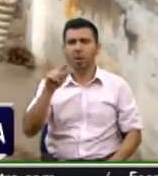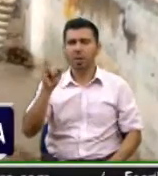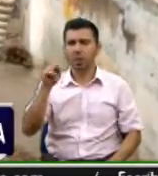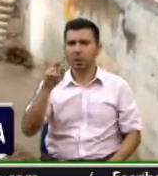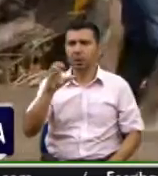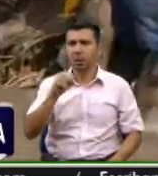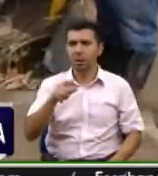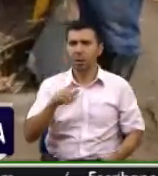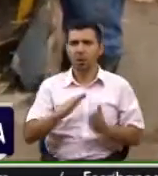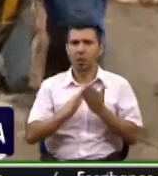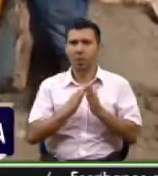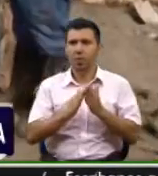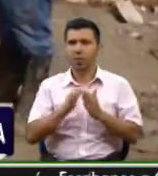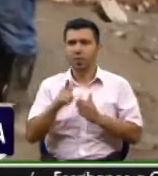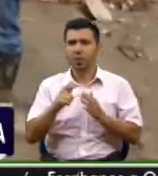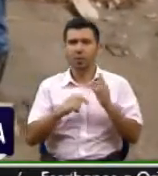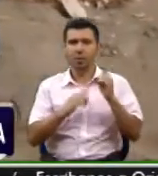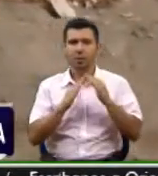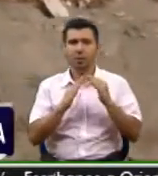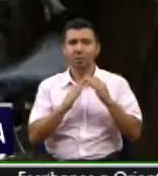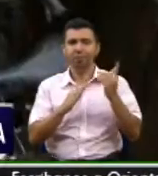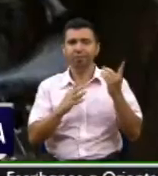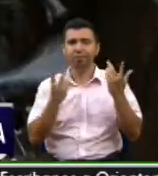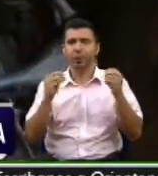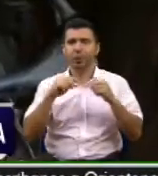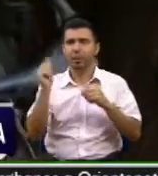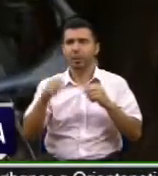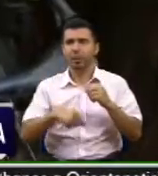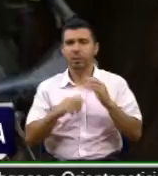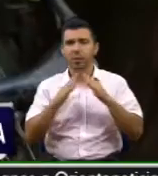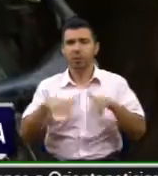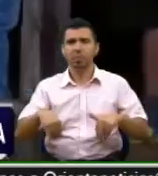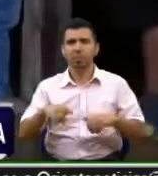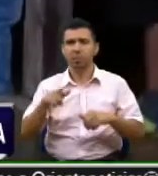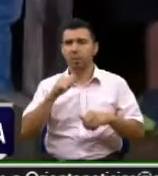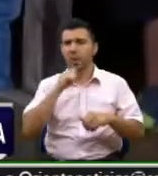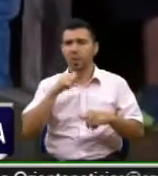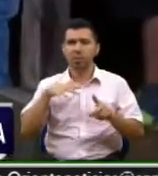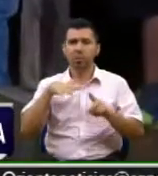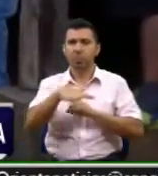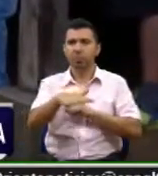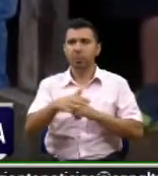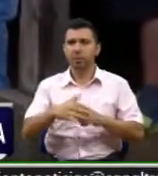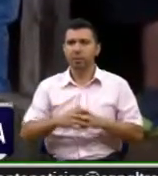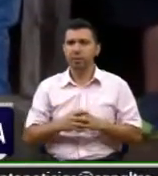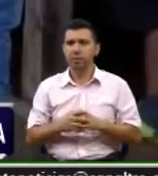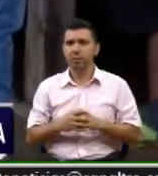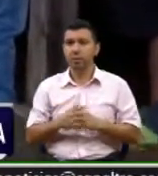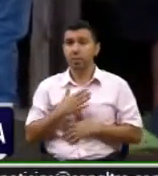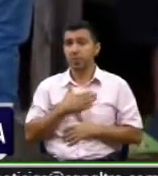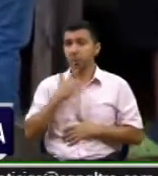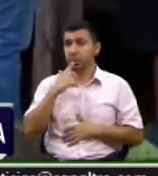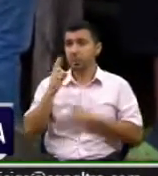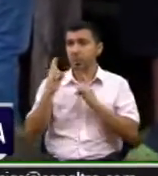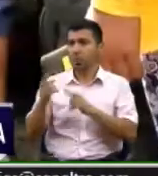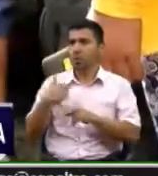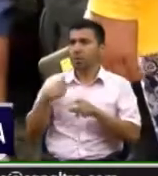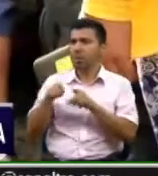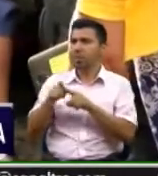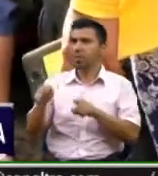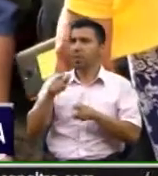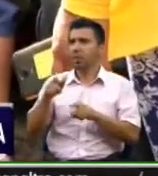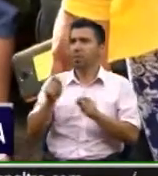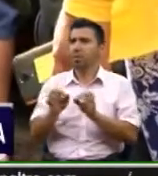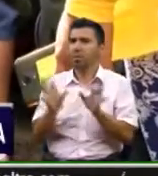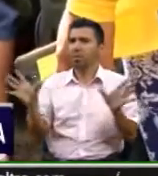vivienda fue la más afectada. El 80% quedó destruida por la creciente. No, y mi hermana prácticamente ya fue un milagro que salvó,